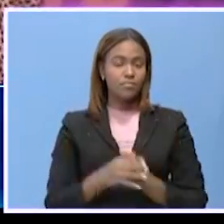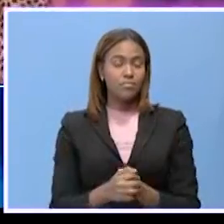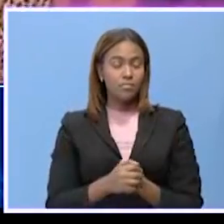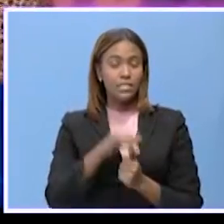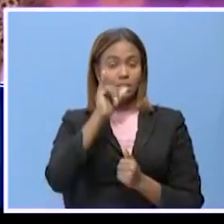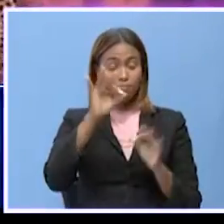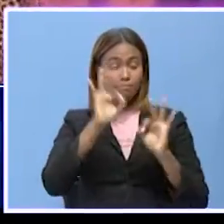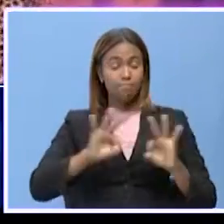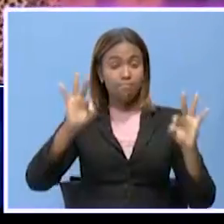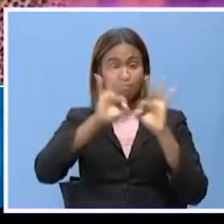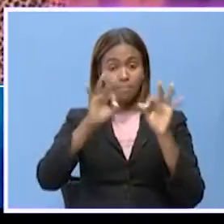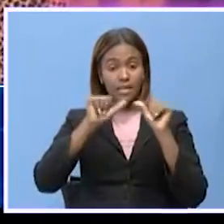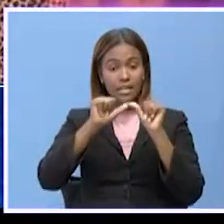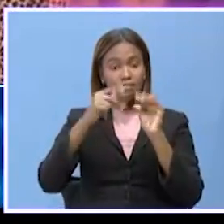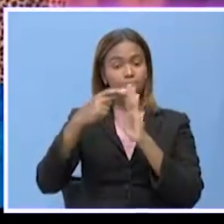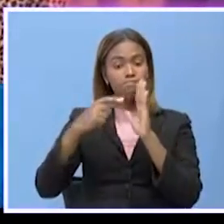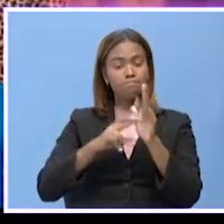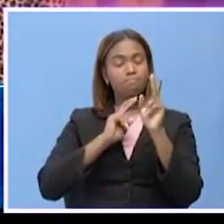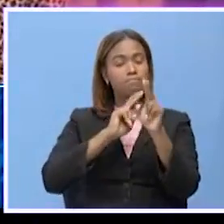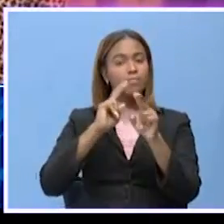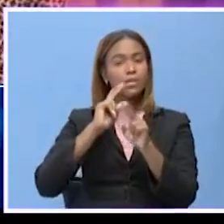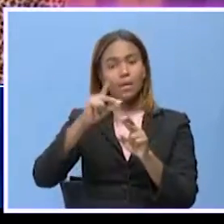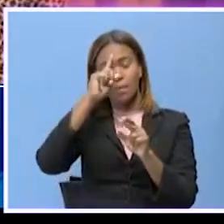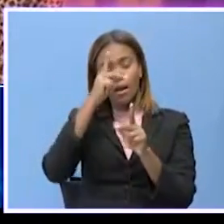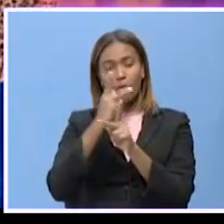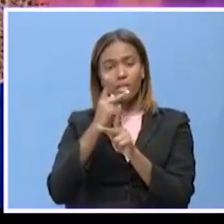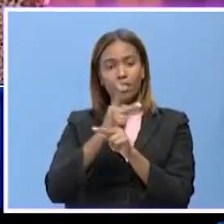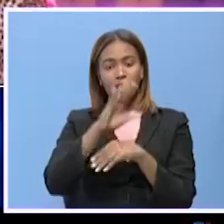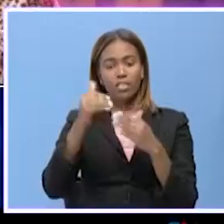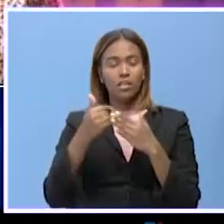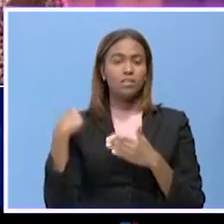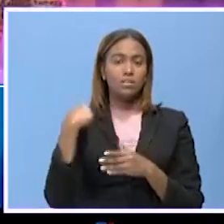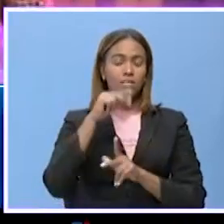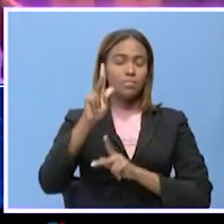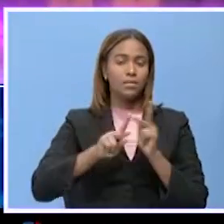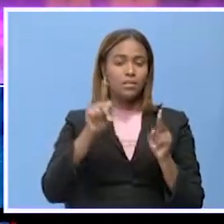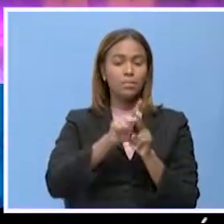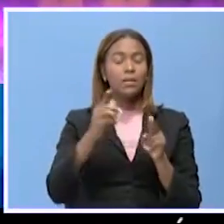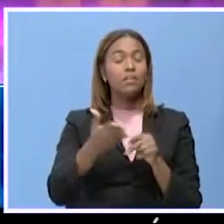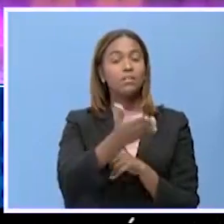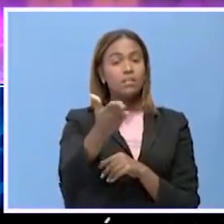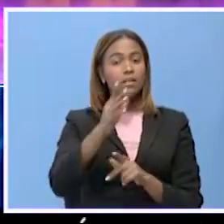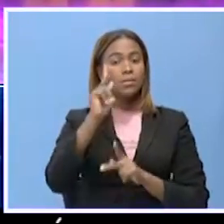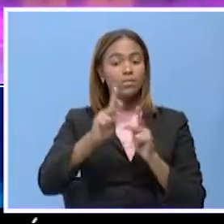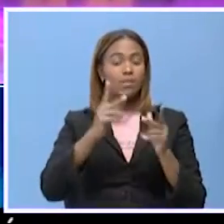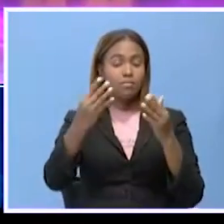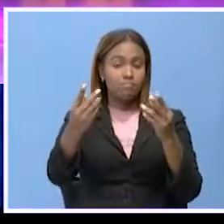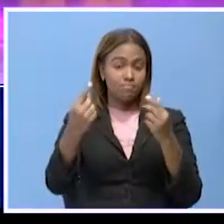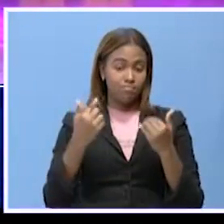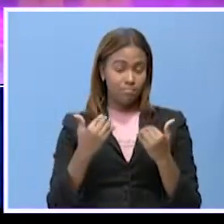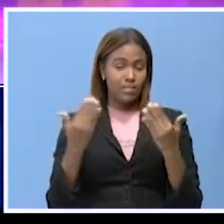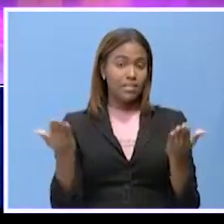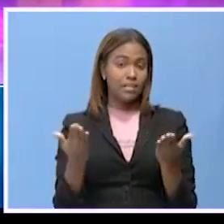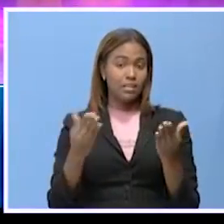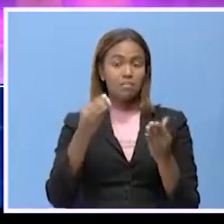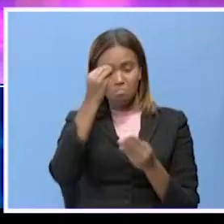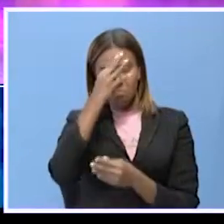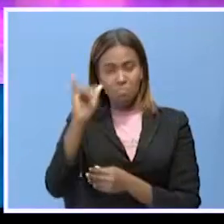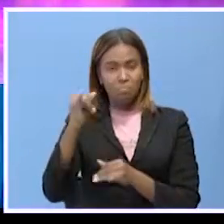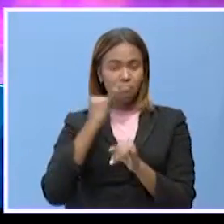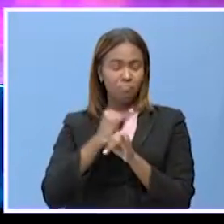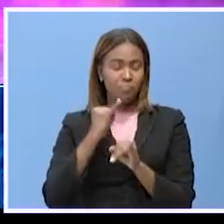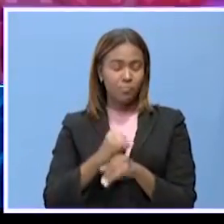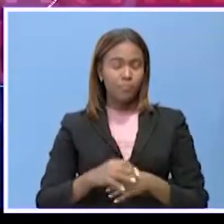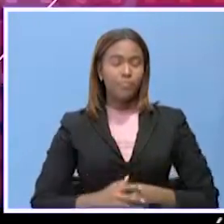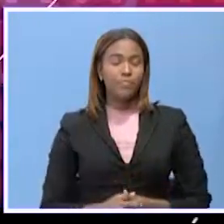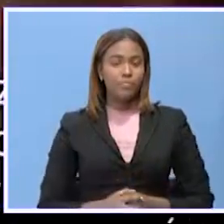Es importante seguir el protocolo de salud para cuidar a nuestros artistas y a ustedes, nuestro público, resalta la entidad en la